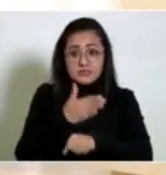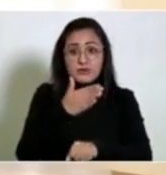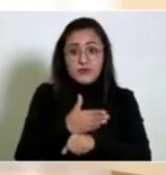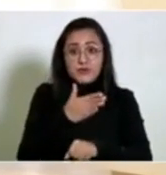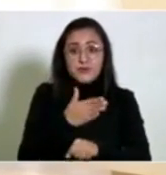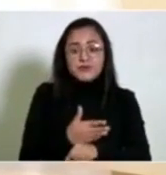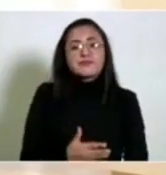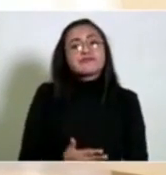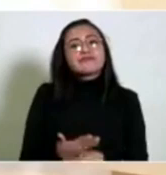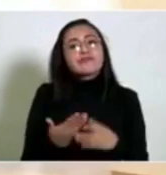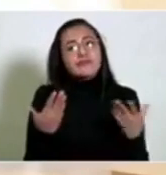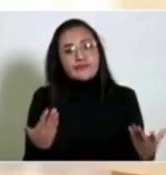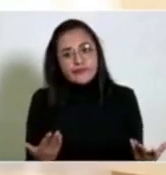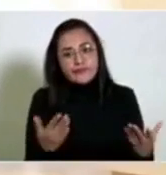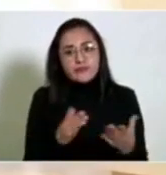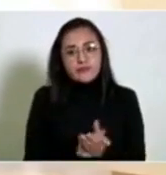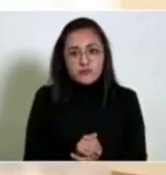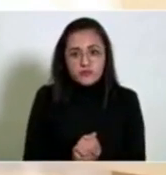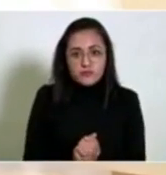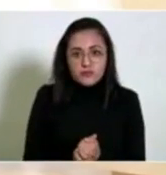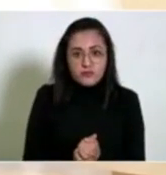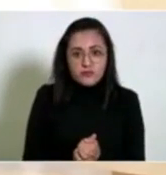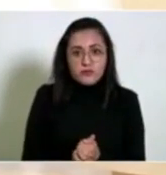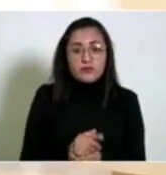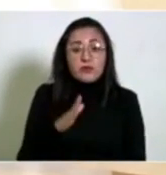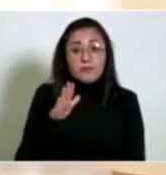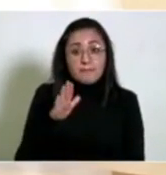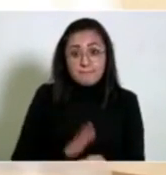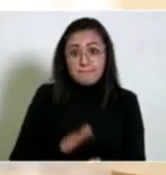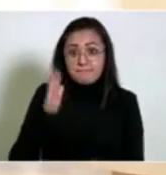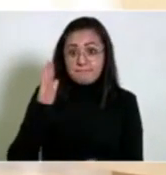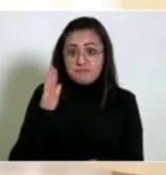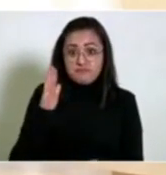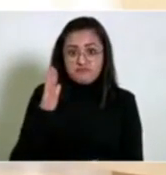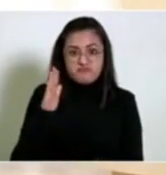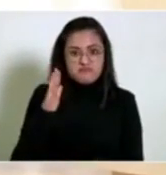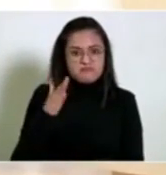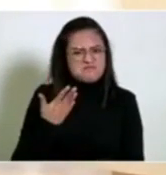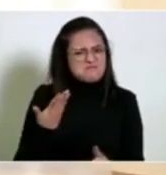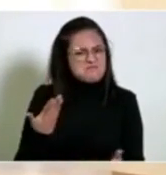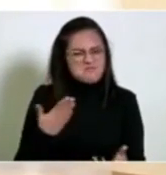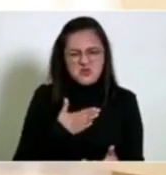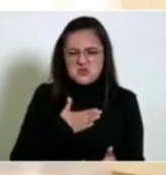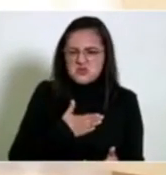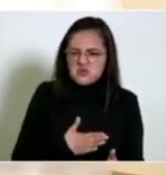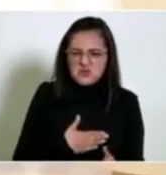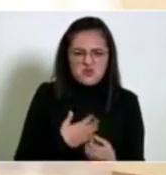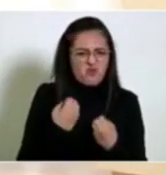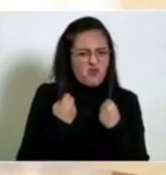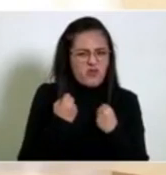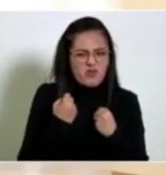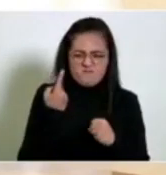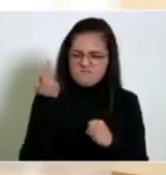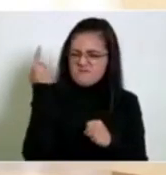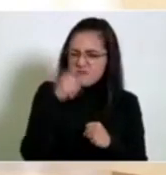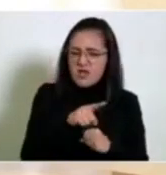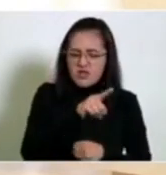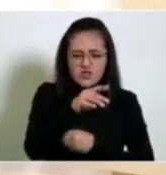sea la sentencia más implacable más rigurosa